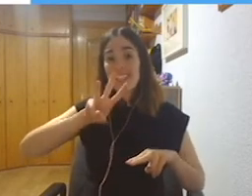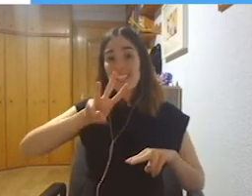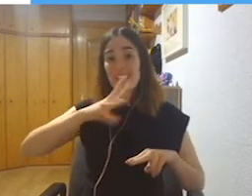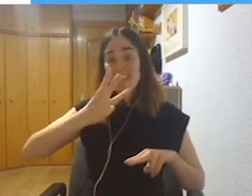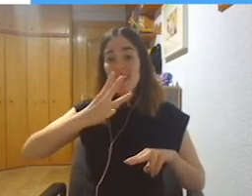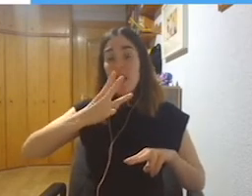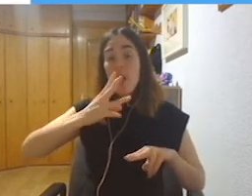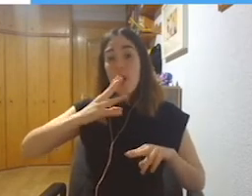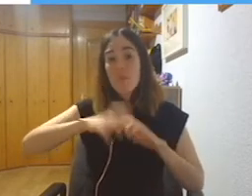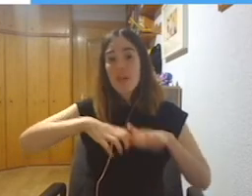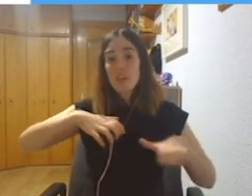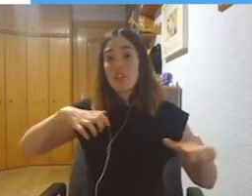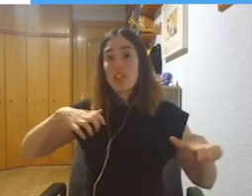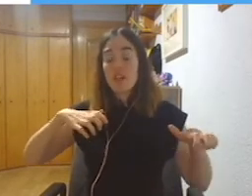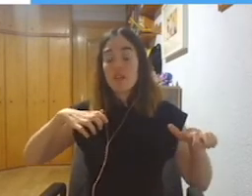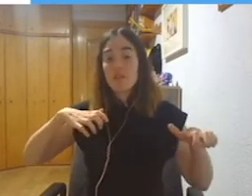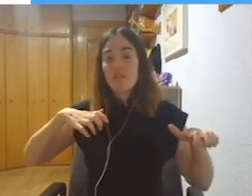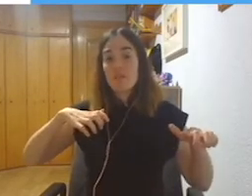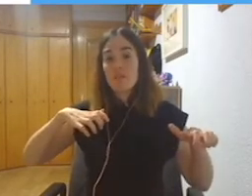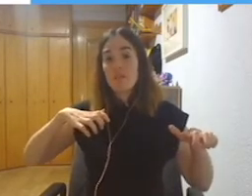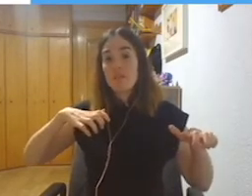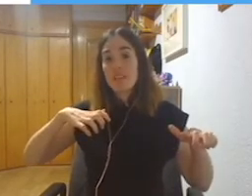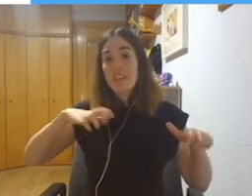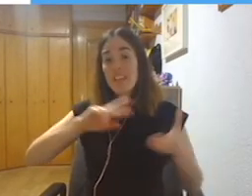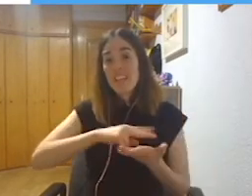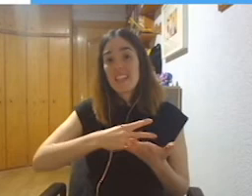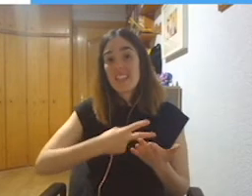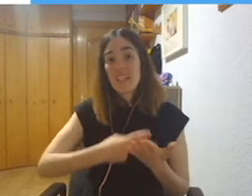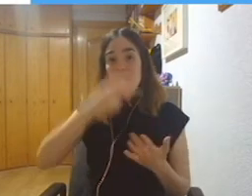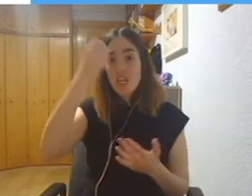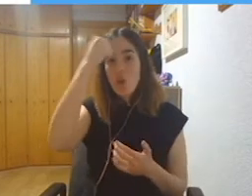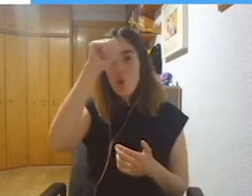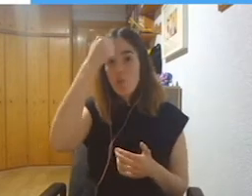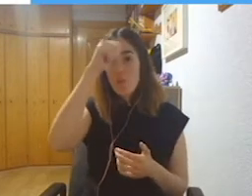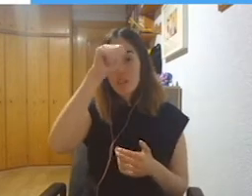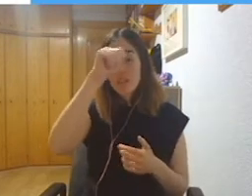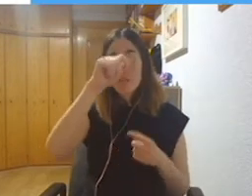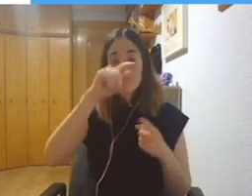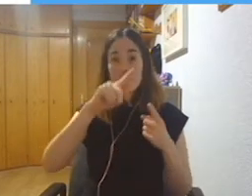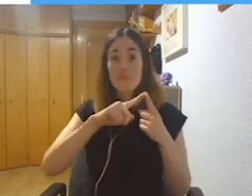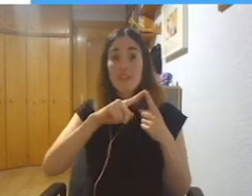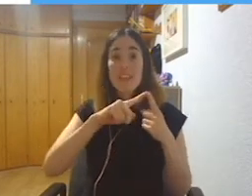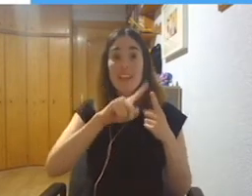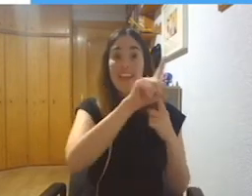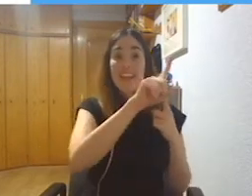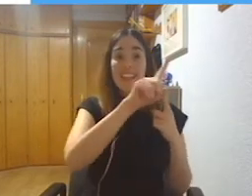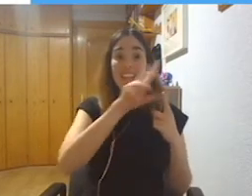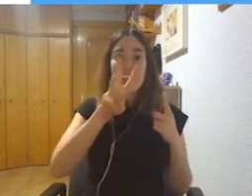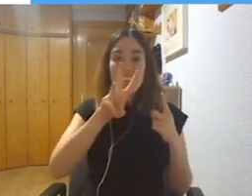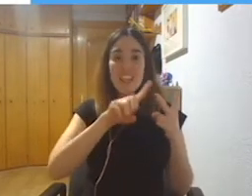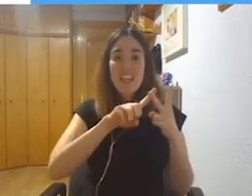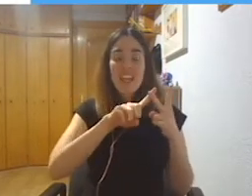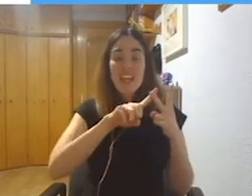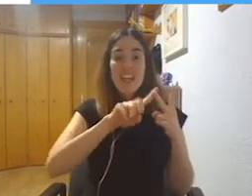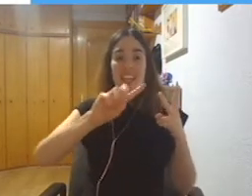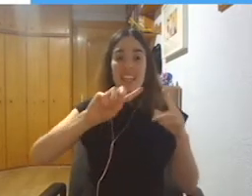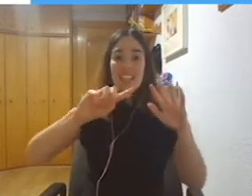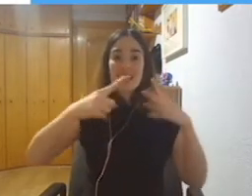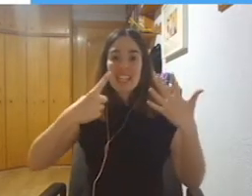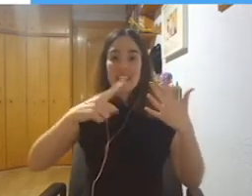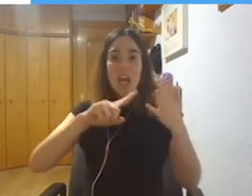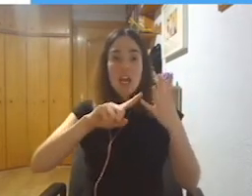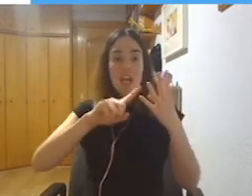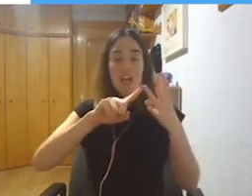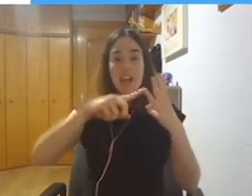una mayoría de intérpretes hombres, que son 13, el que más, La Sexta y